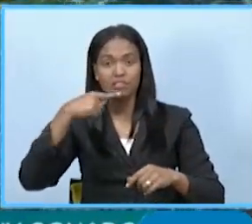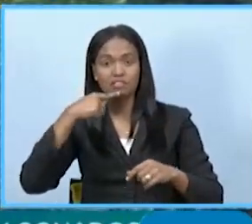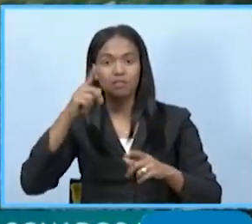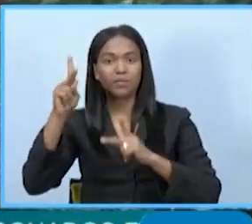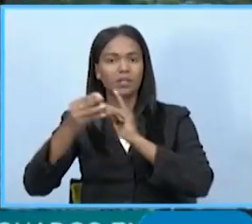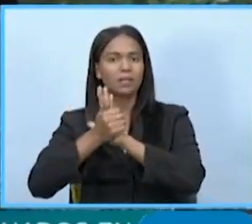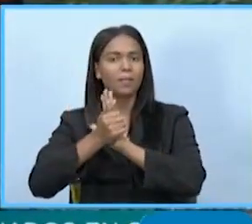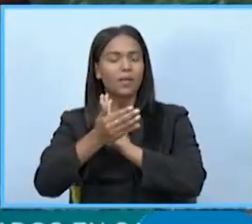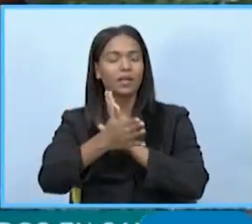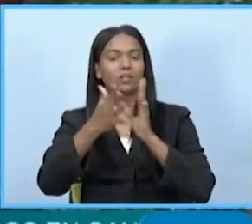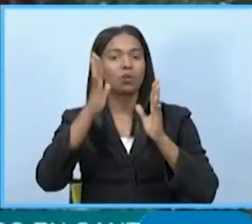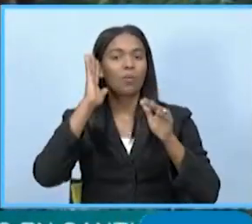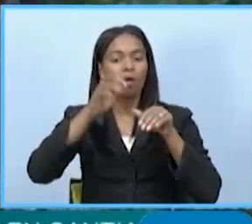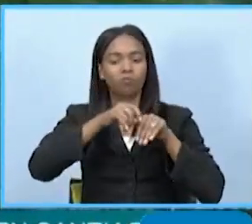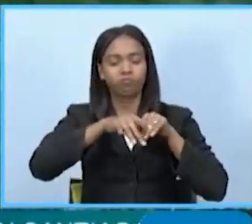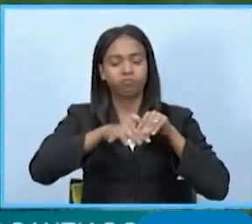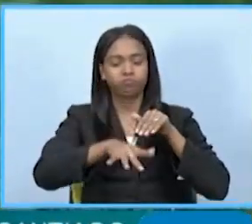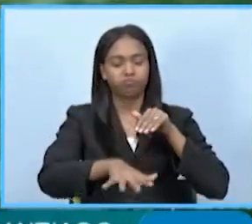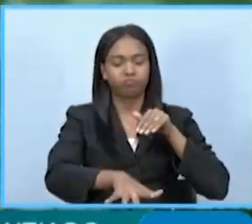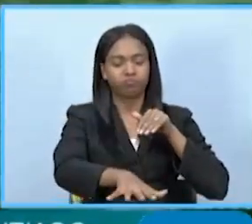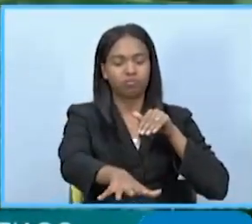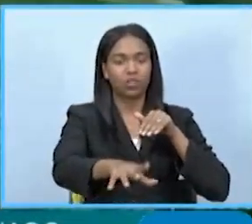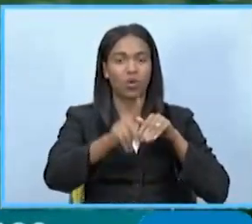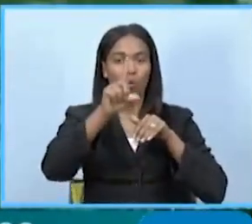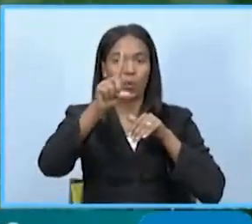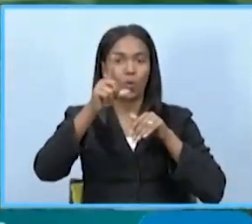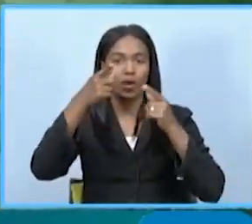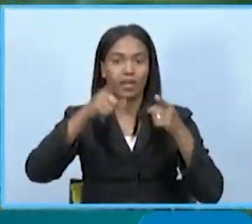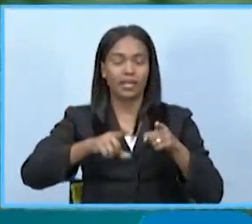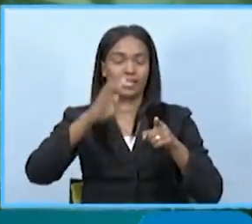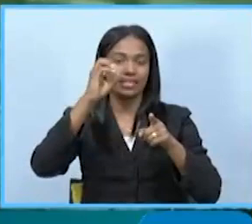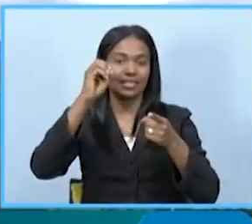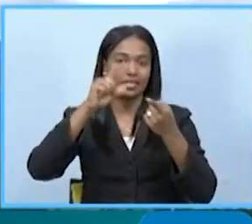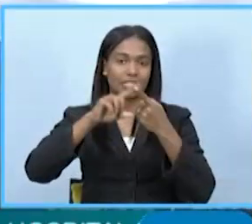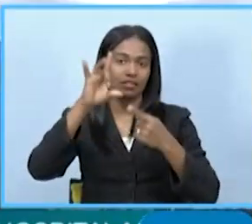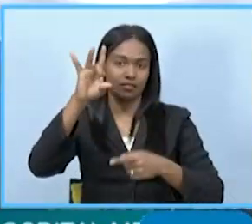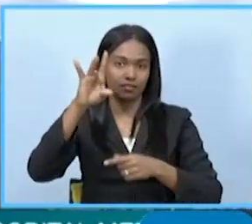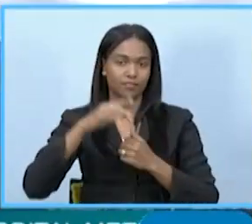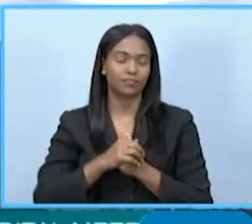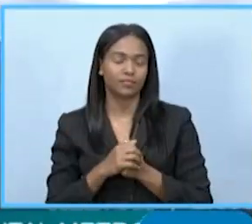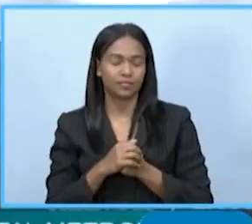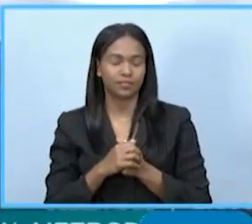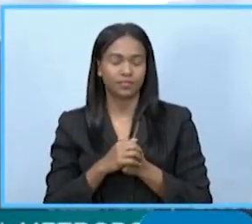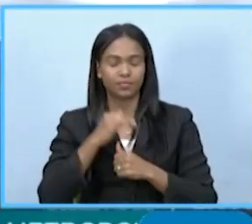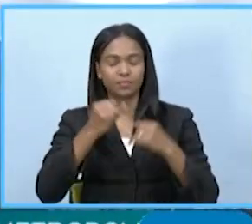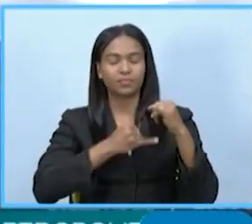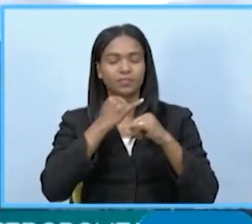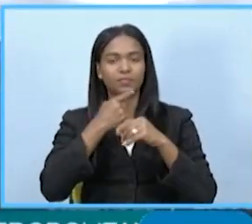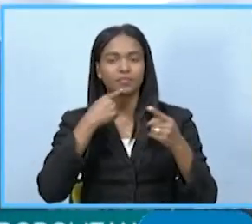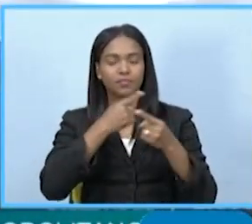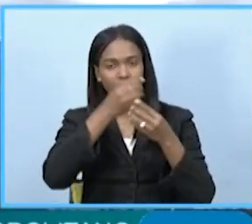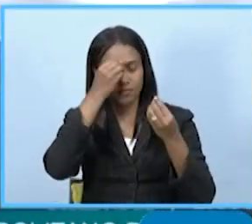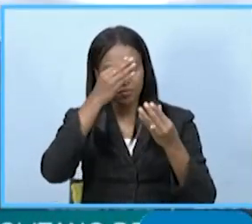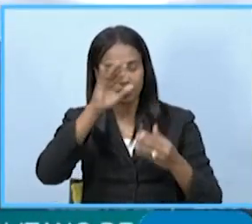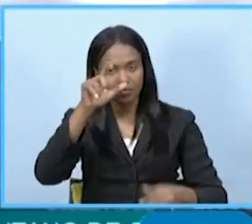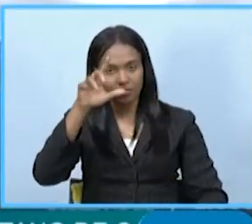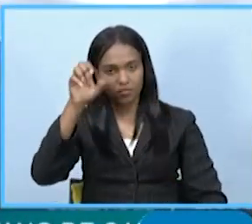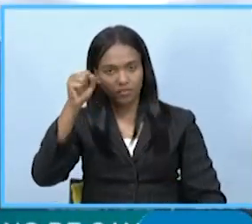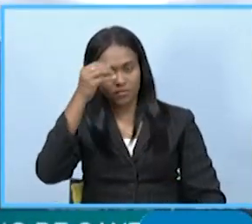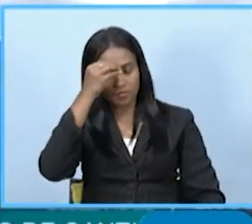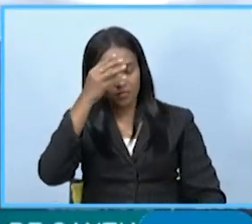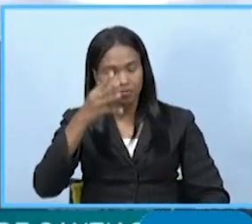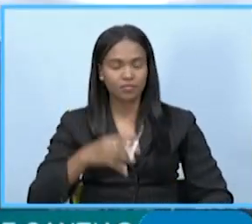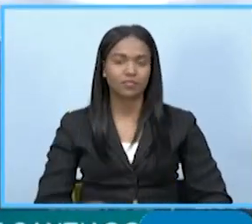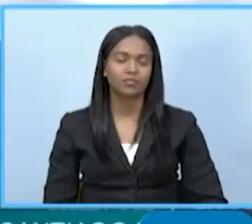vulcanólogos, su intensidad es de 1 en una escala de 0 a 8. En las internacionales, Giancarlo